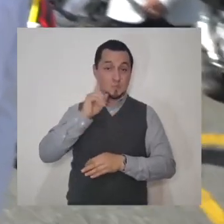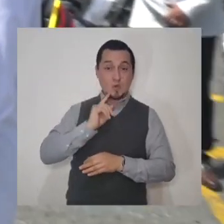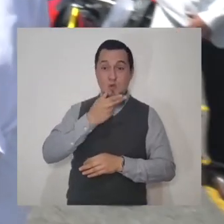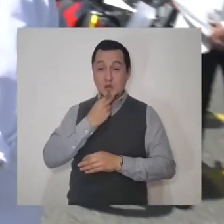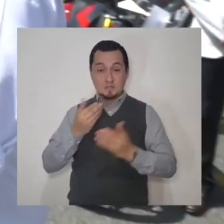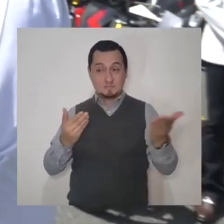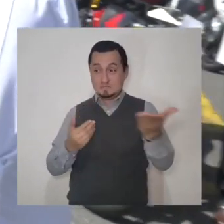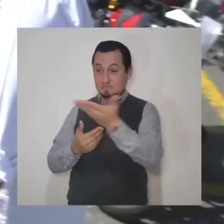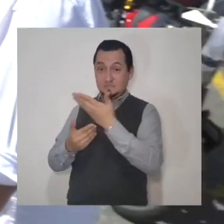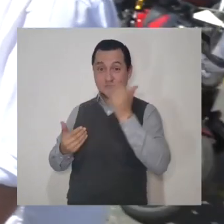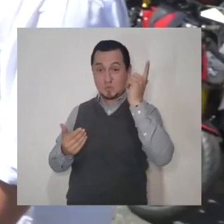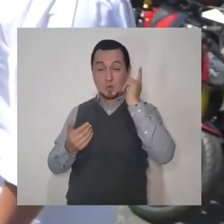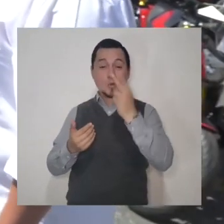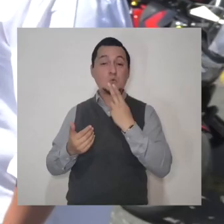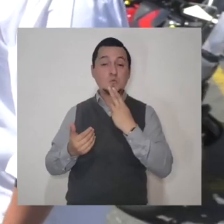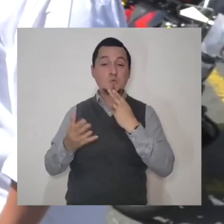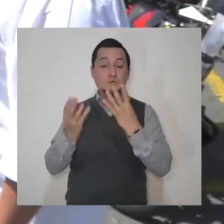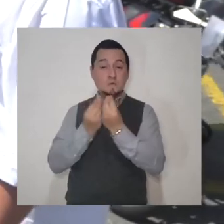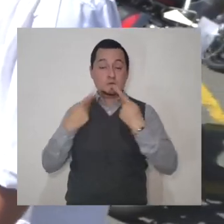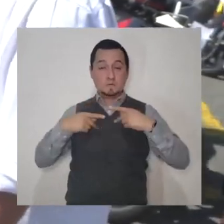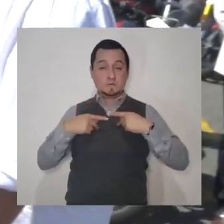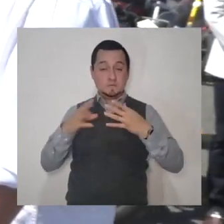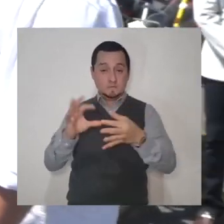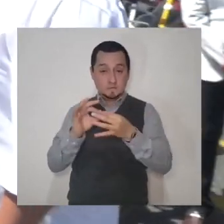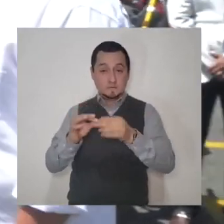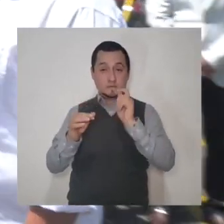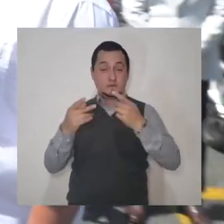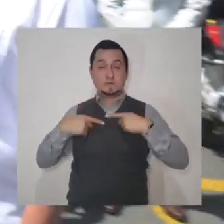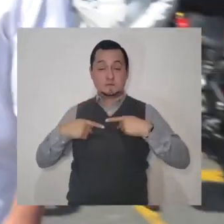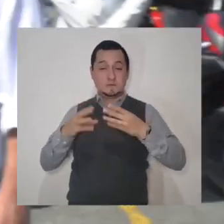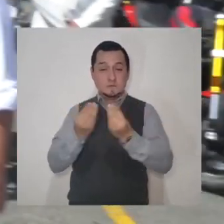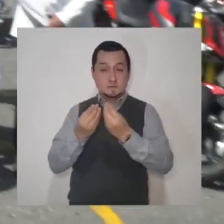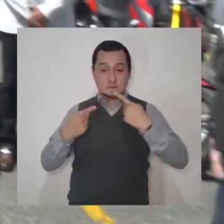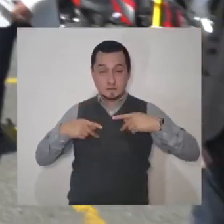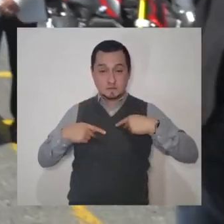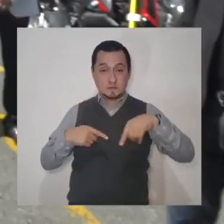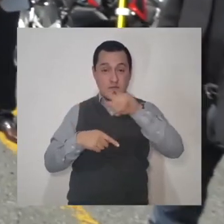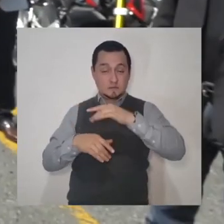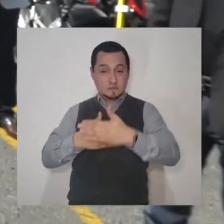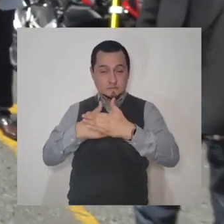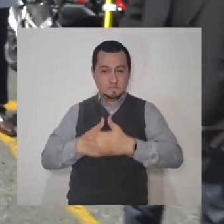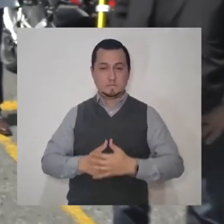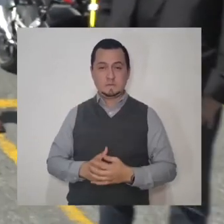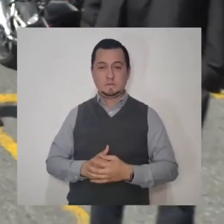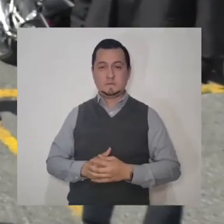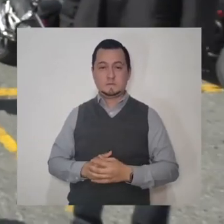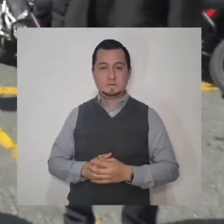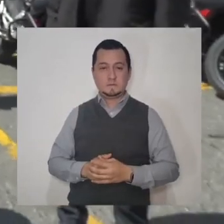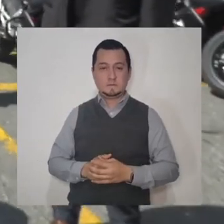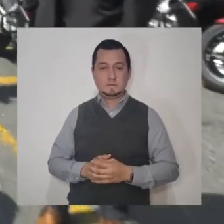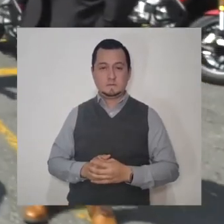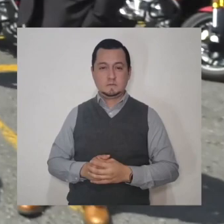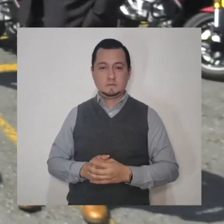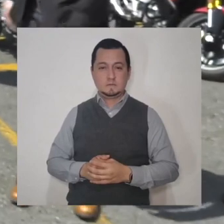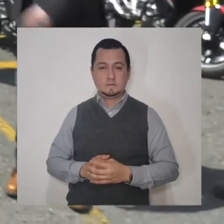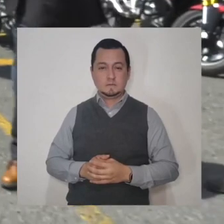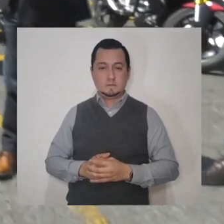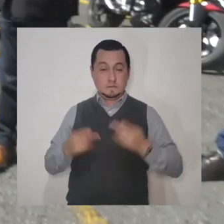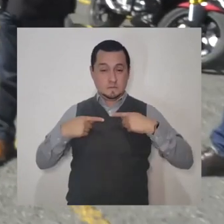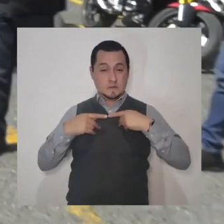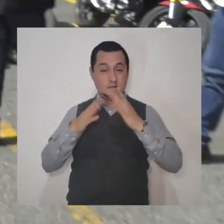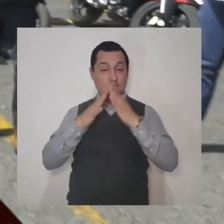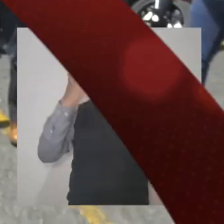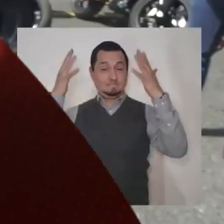y presidentes, ojalá sea de utilidad, mucho éxito, y a no aflojar el ritmo. Saludos. Muy bien.